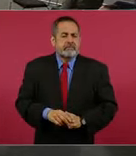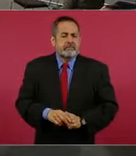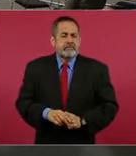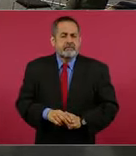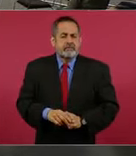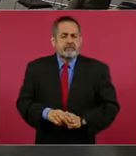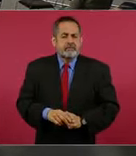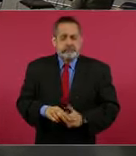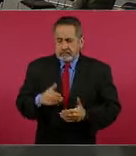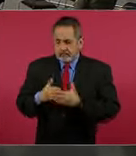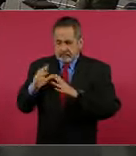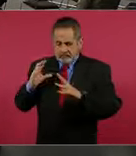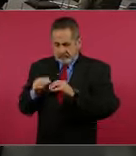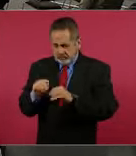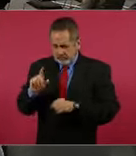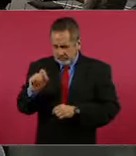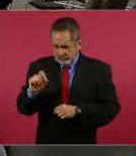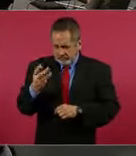1973. Estamos en el 23, ¿no?